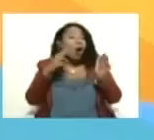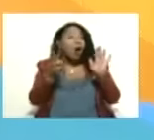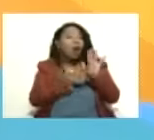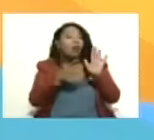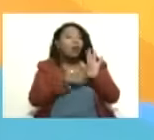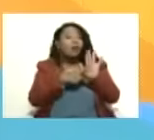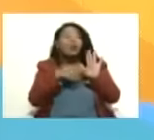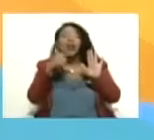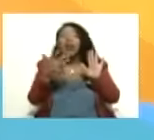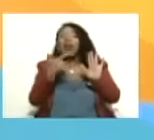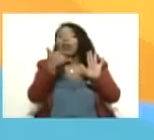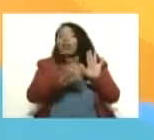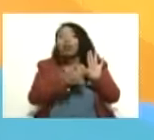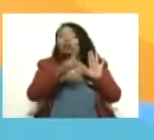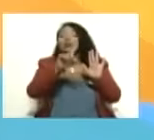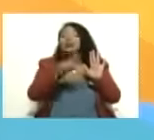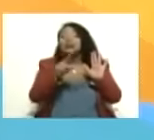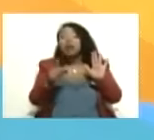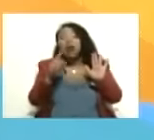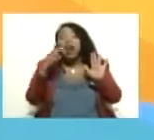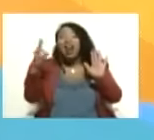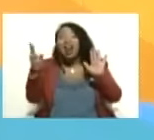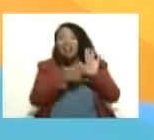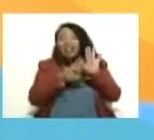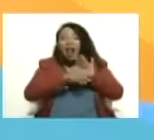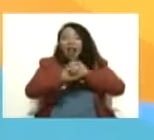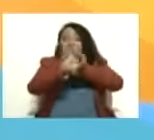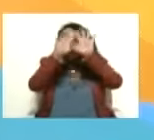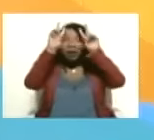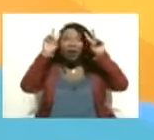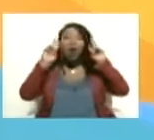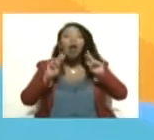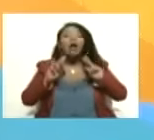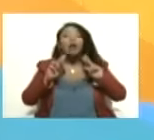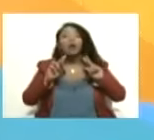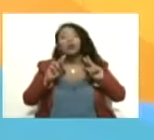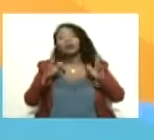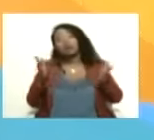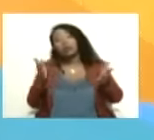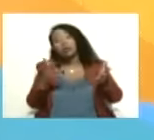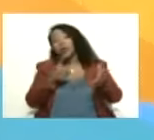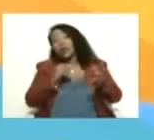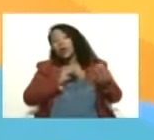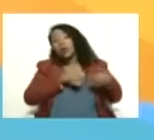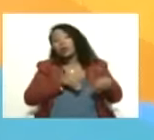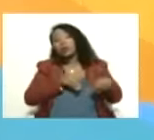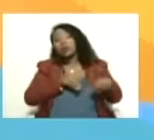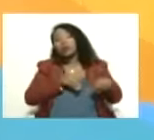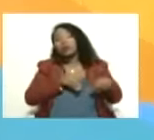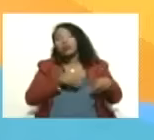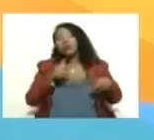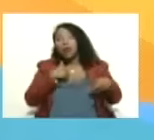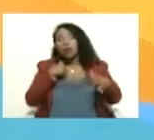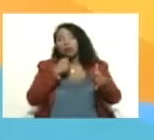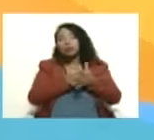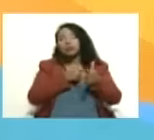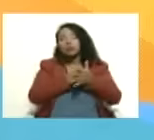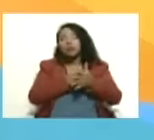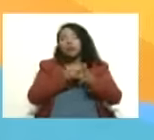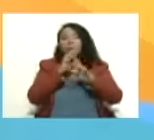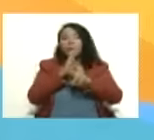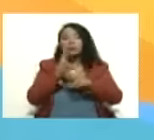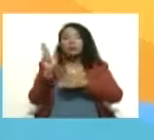habló de lo que no se habló de lo que se acordó Y de lo que no se acordó insisto para responder